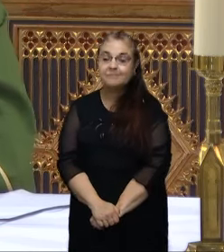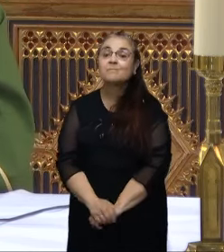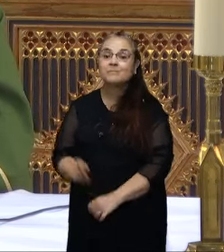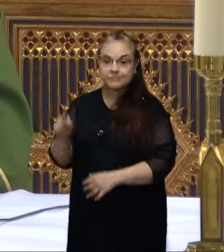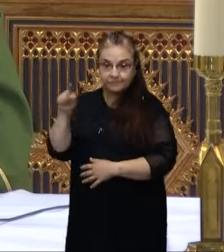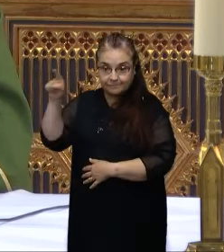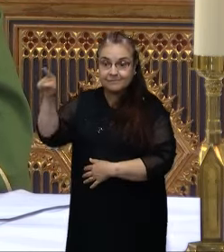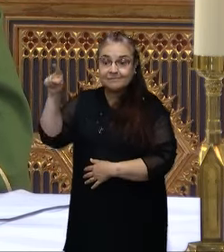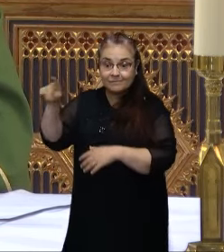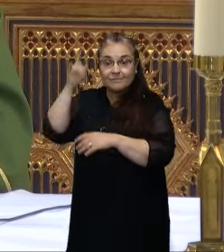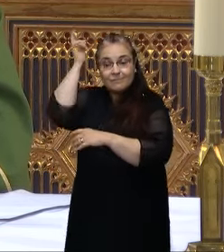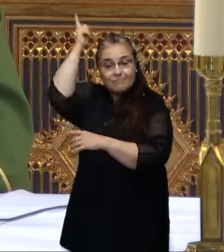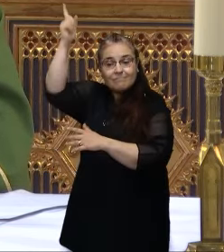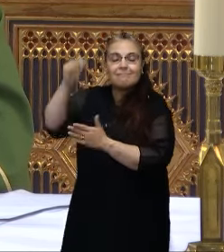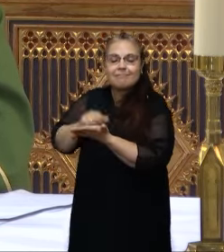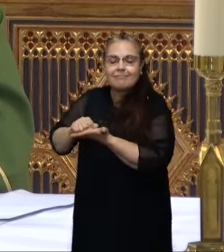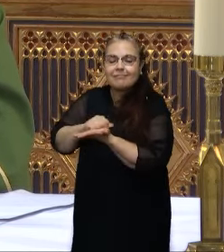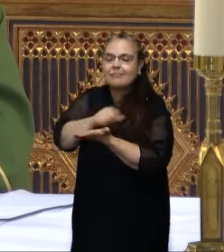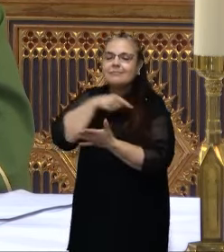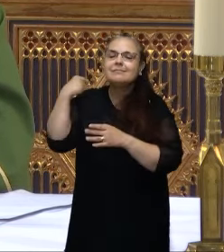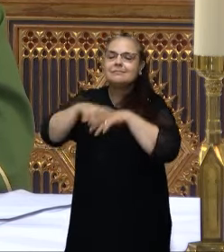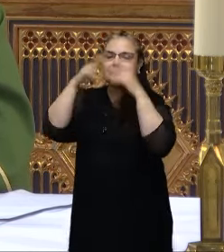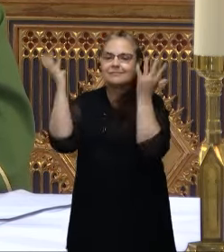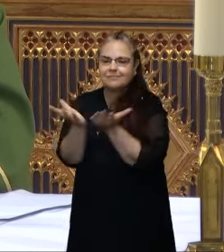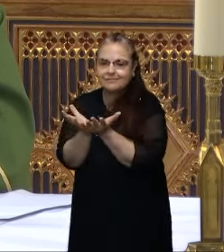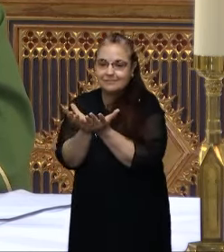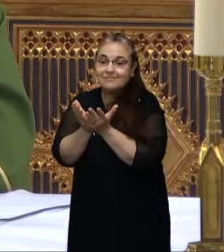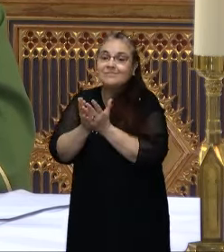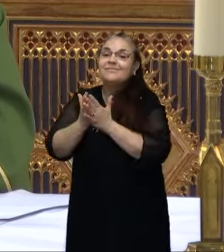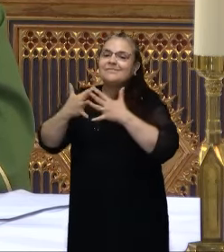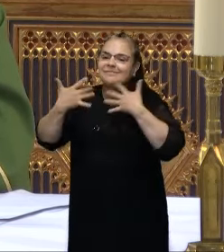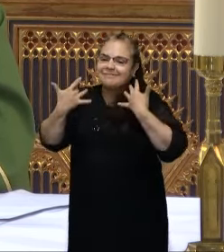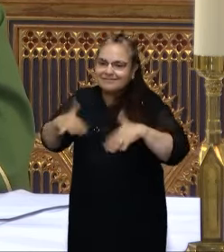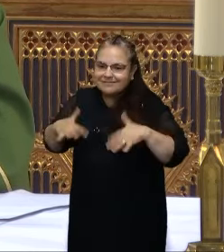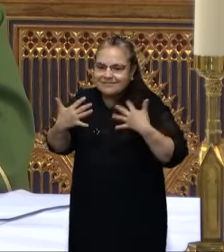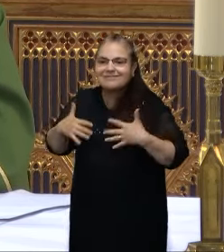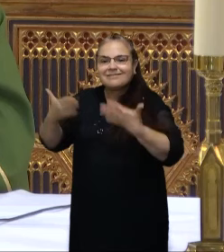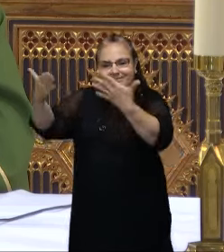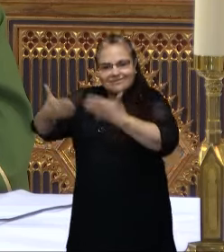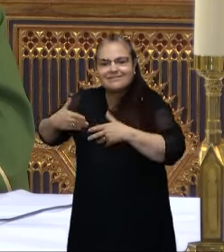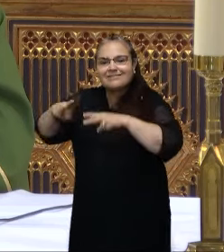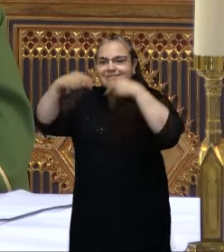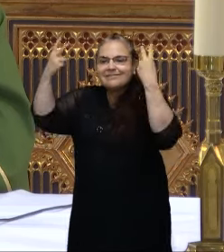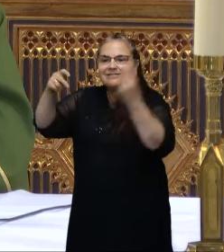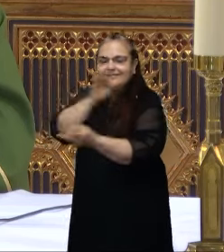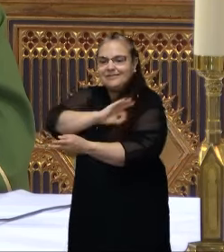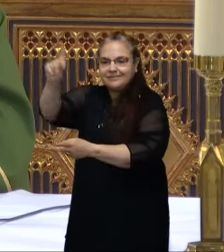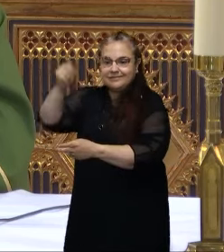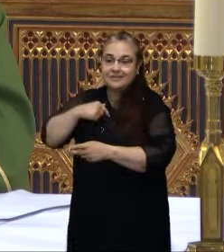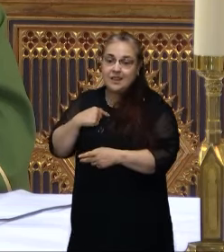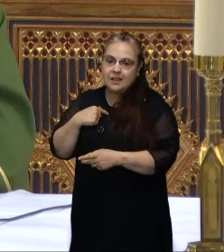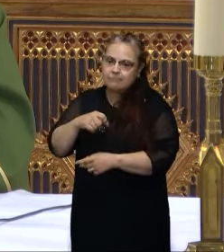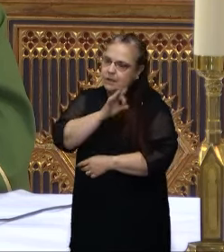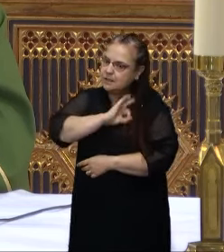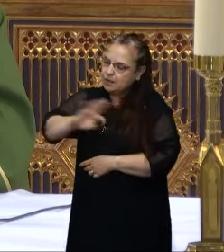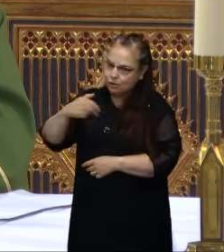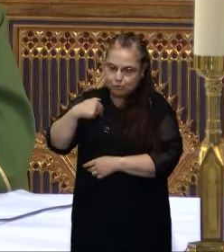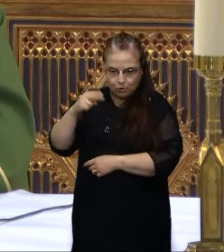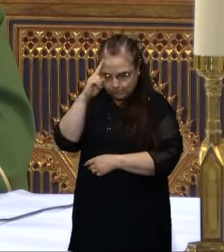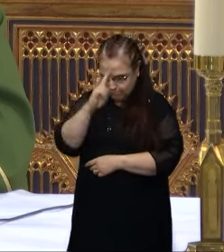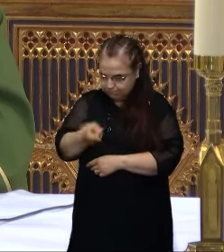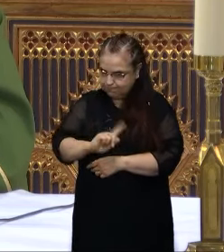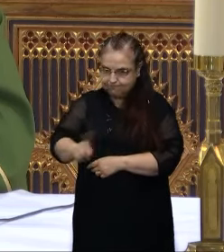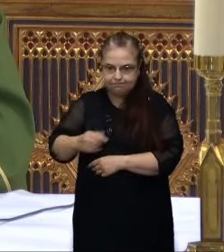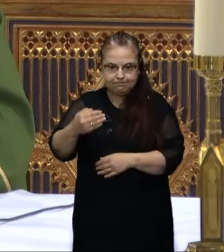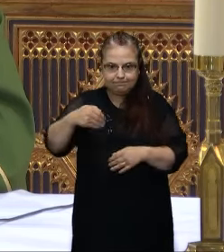Este es el Cordero de Dios que quita el pecado del mundo. Dichosos los invitados a la cena del Señor. Señor, no